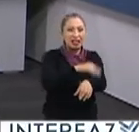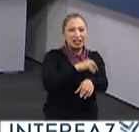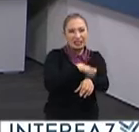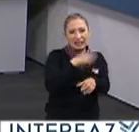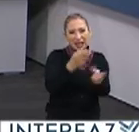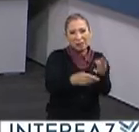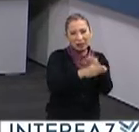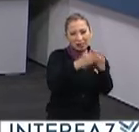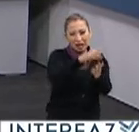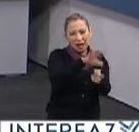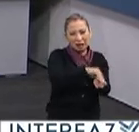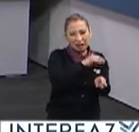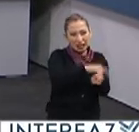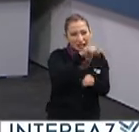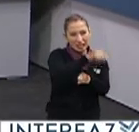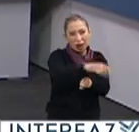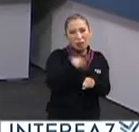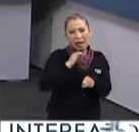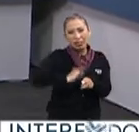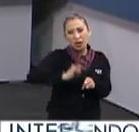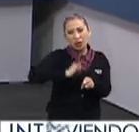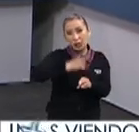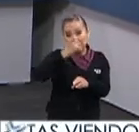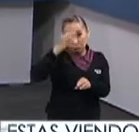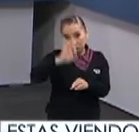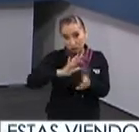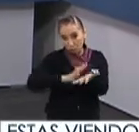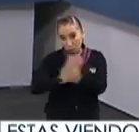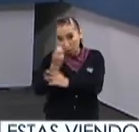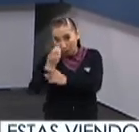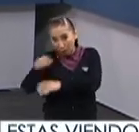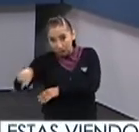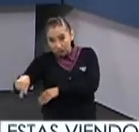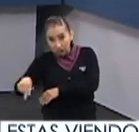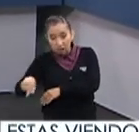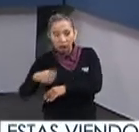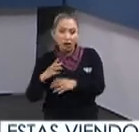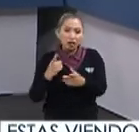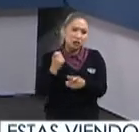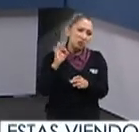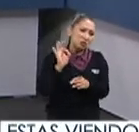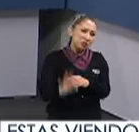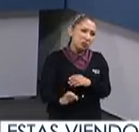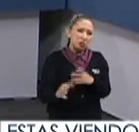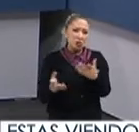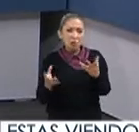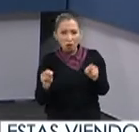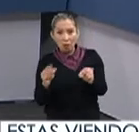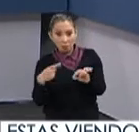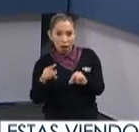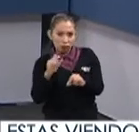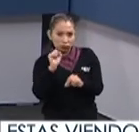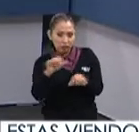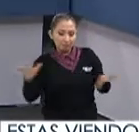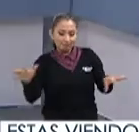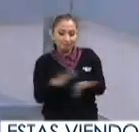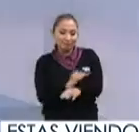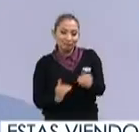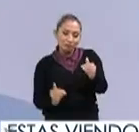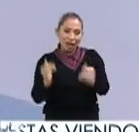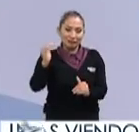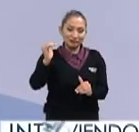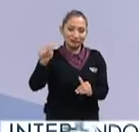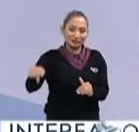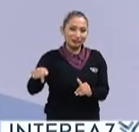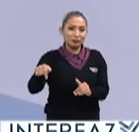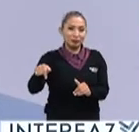renovables al 100%? No sé si al 100%, pero sí en una proporción muy alta. Sin